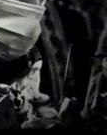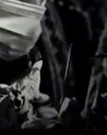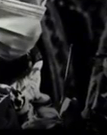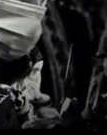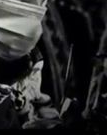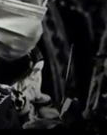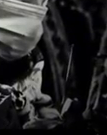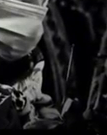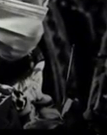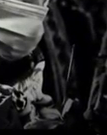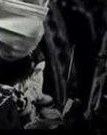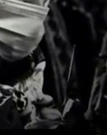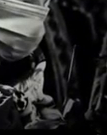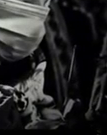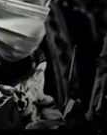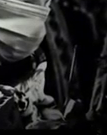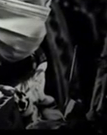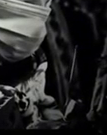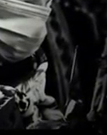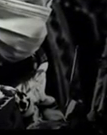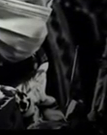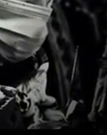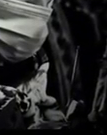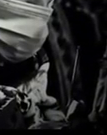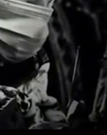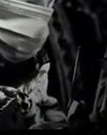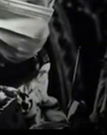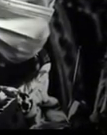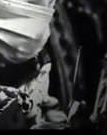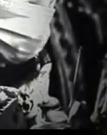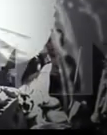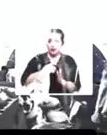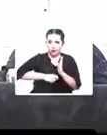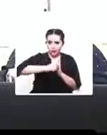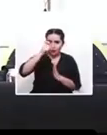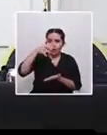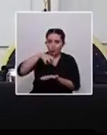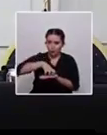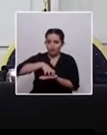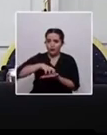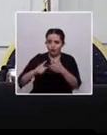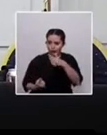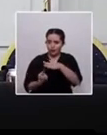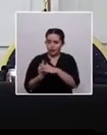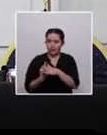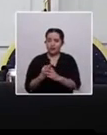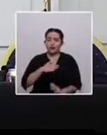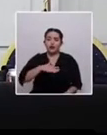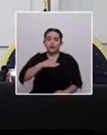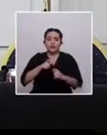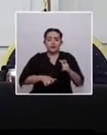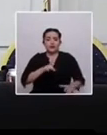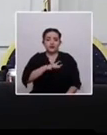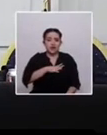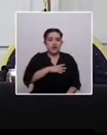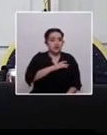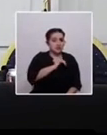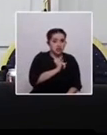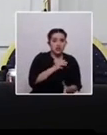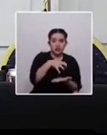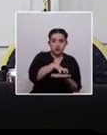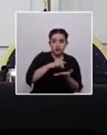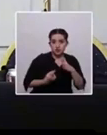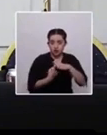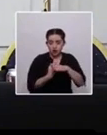el resto de los chilenos. Yo quiero que se reconozca a los pueblos originarios. Quiero que los chilenos indígenas y no indígenas convivamos.